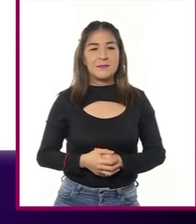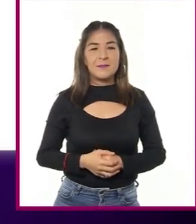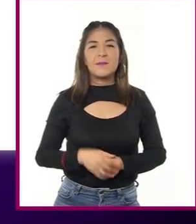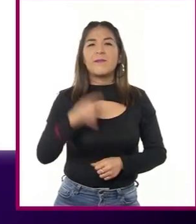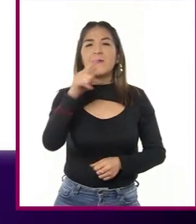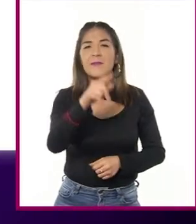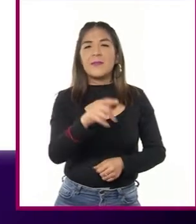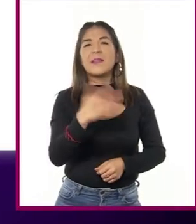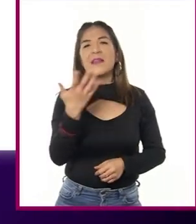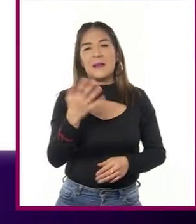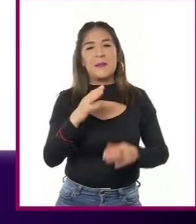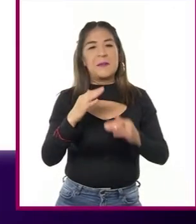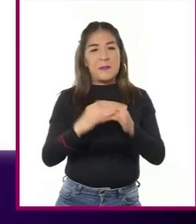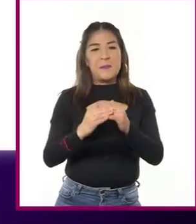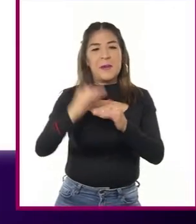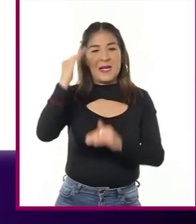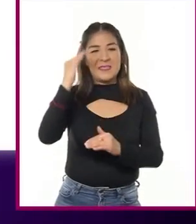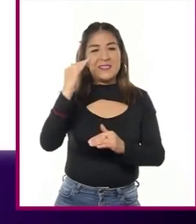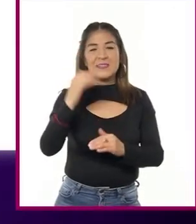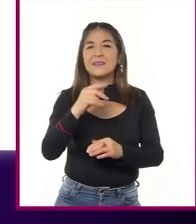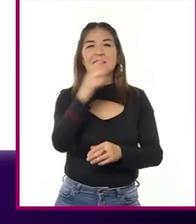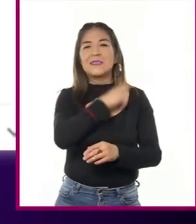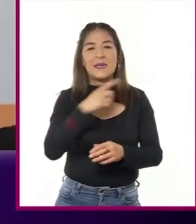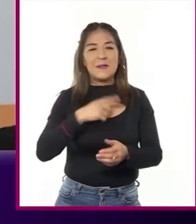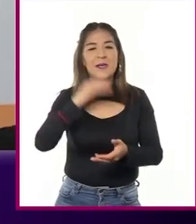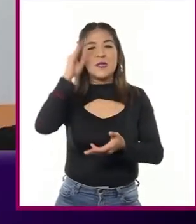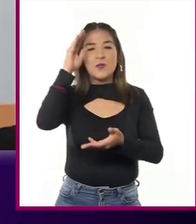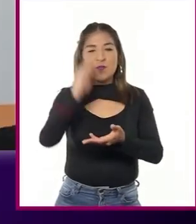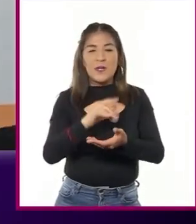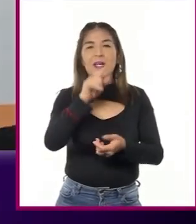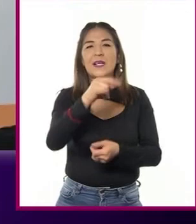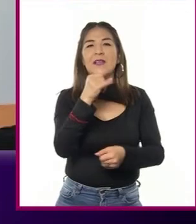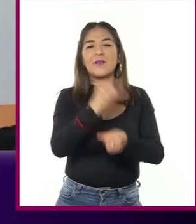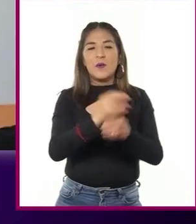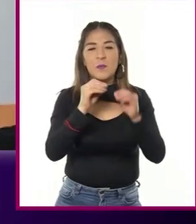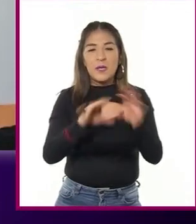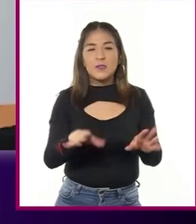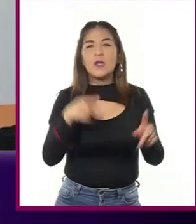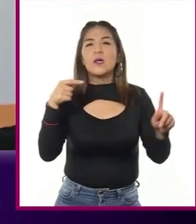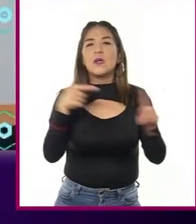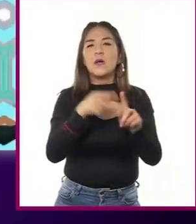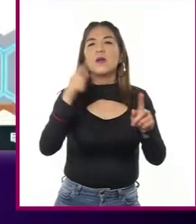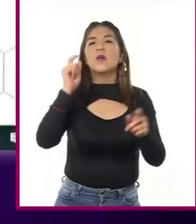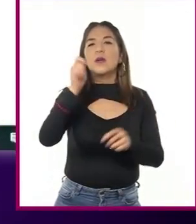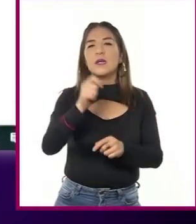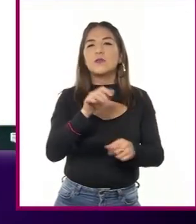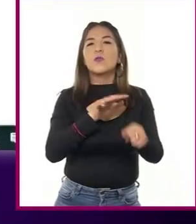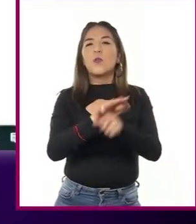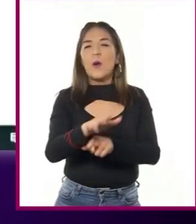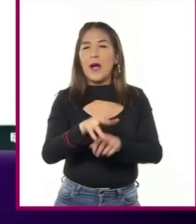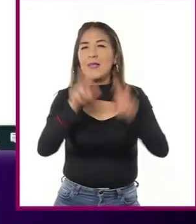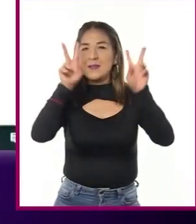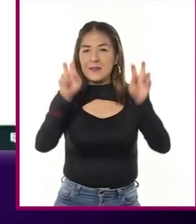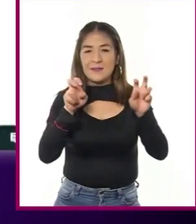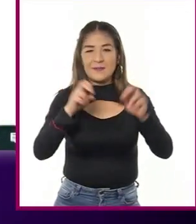resulta todavía alta, por lo que combinaremos una búsqueda específica con el tipo de archivo.